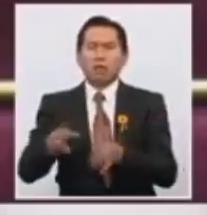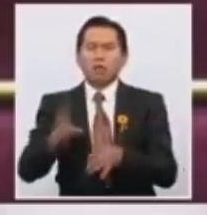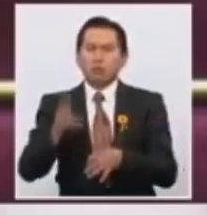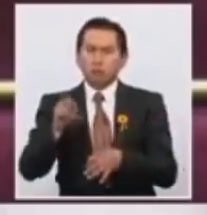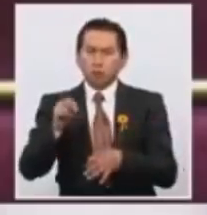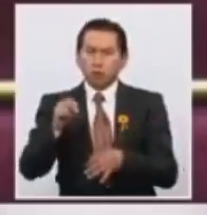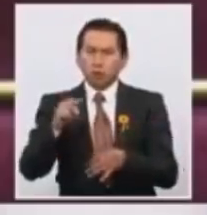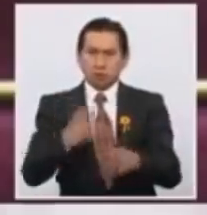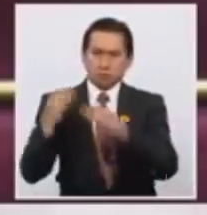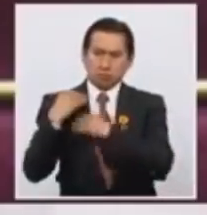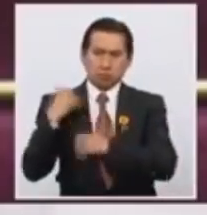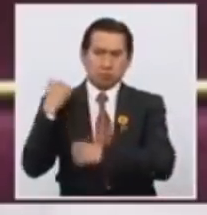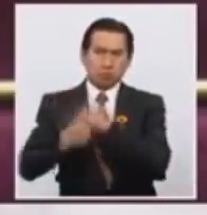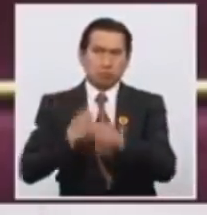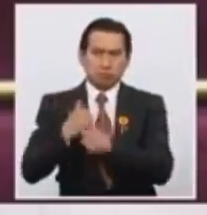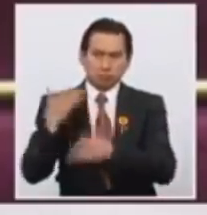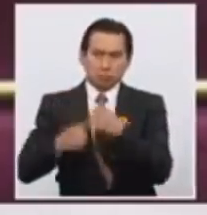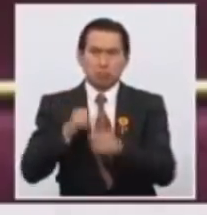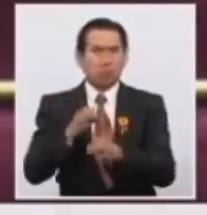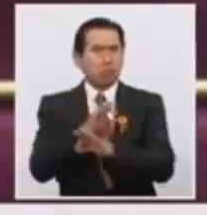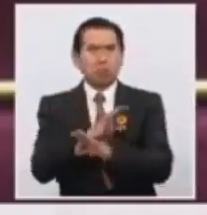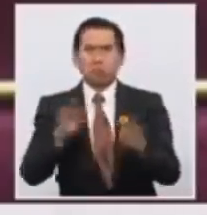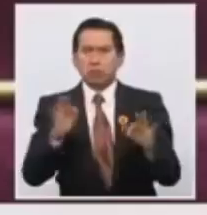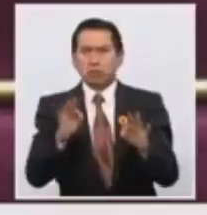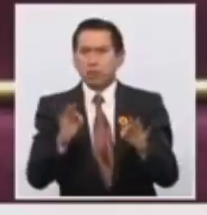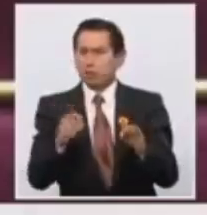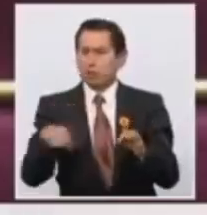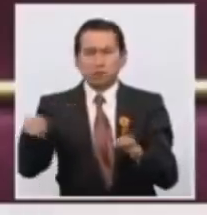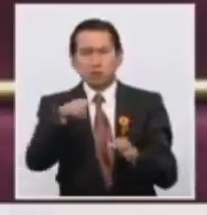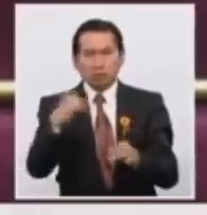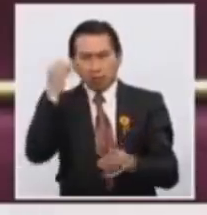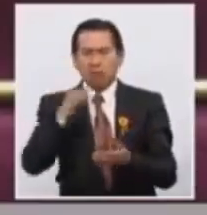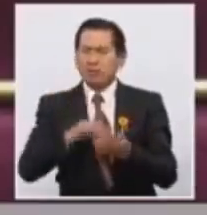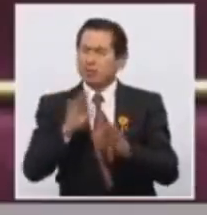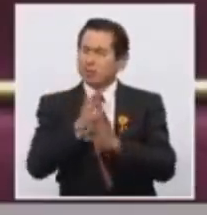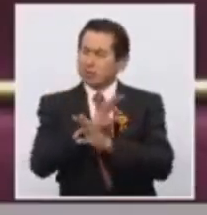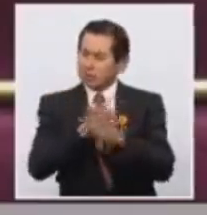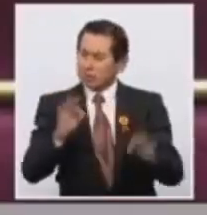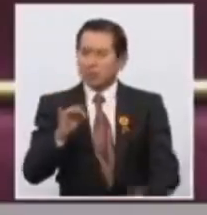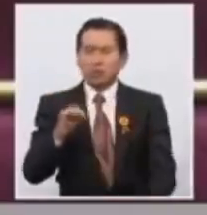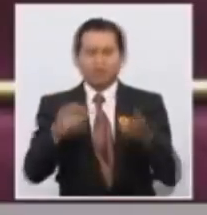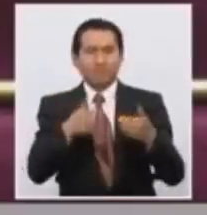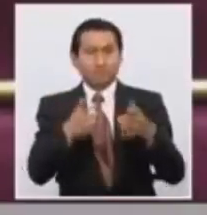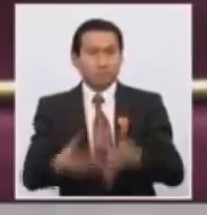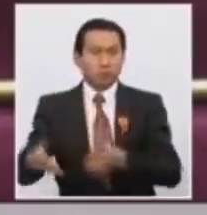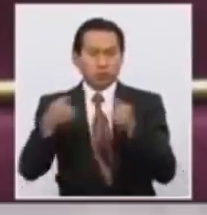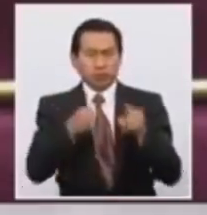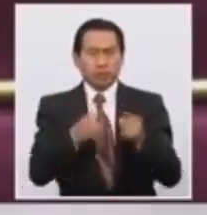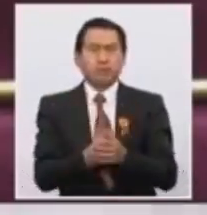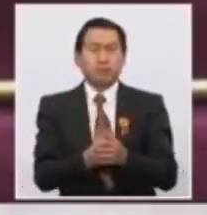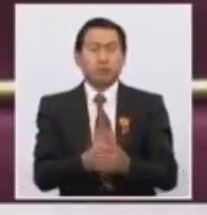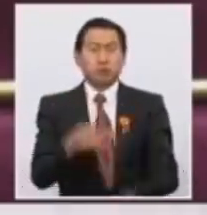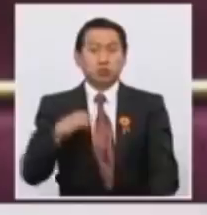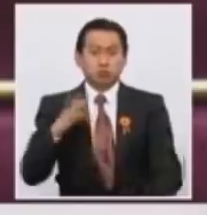los bolivianos vamos a ganar como siempre hemos dicho y lo seguiremos diciendo con firmeza soy